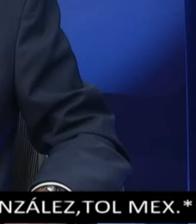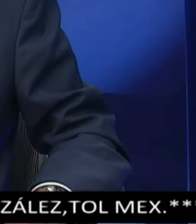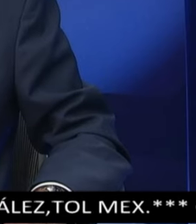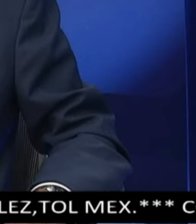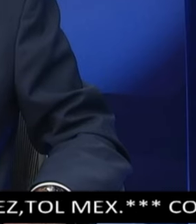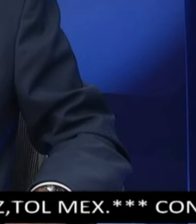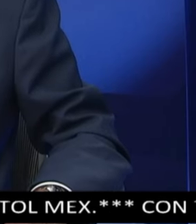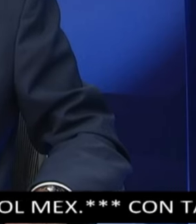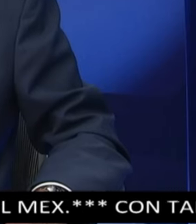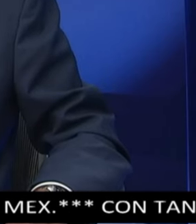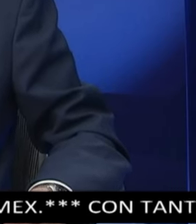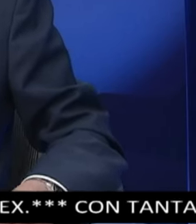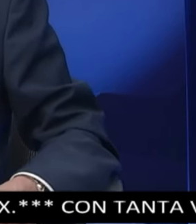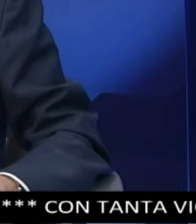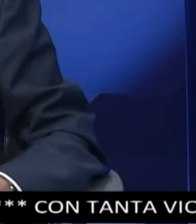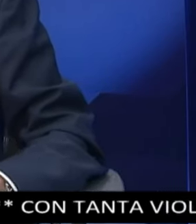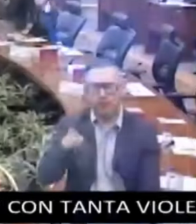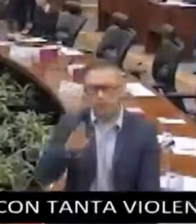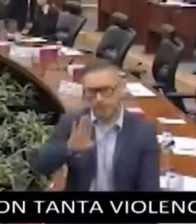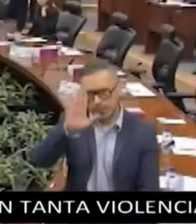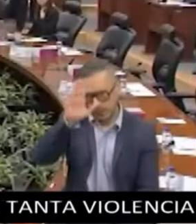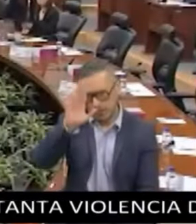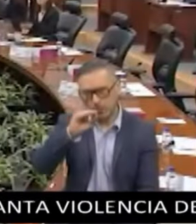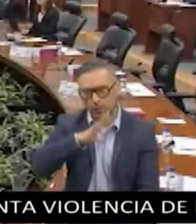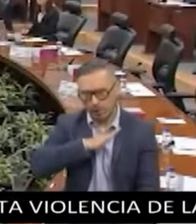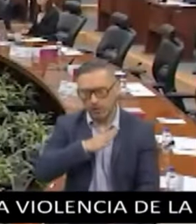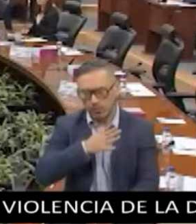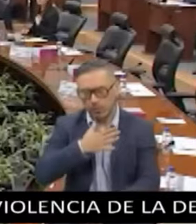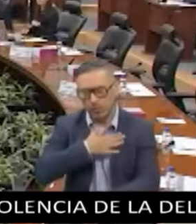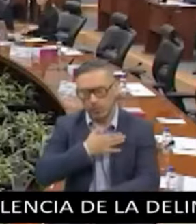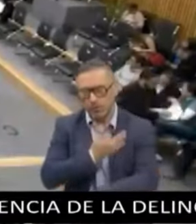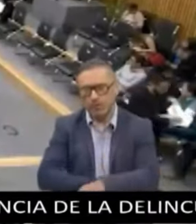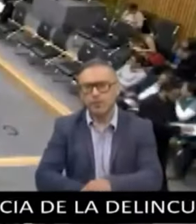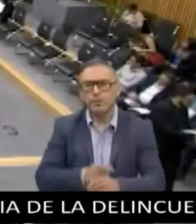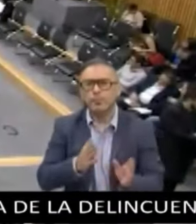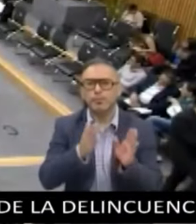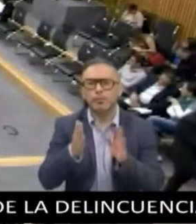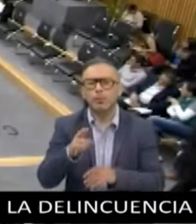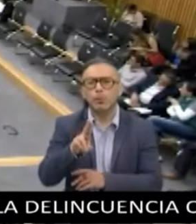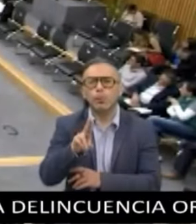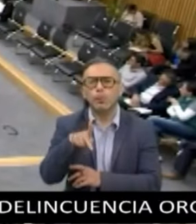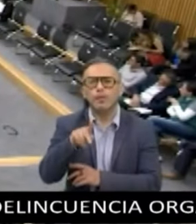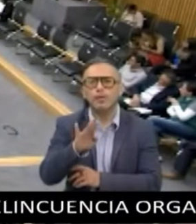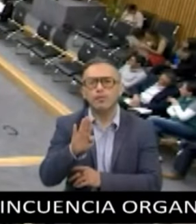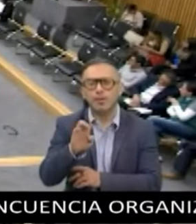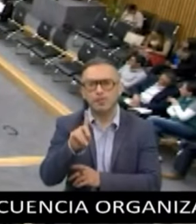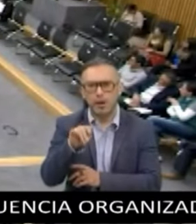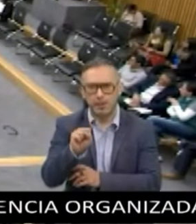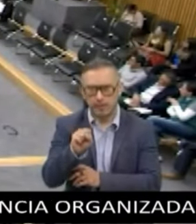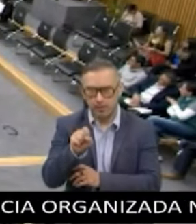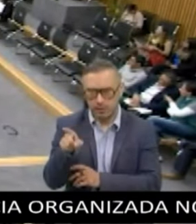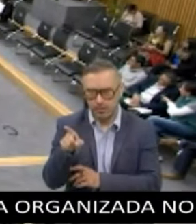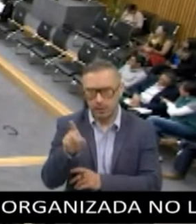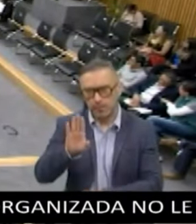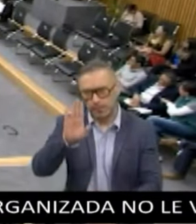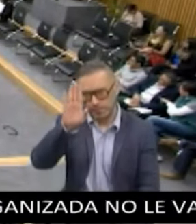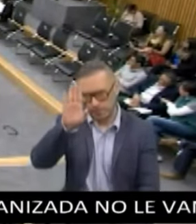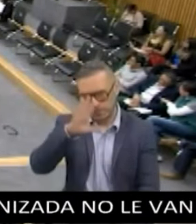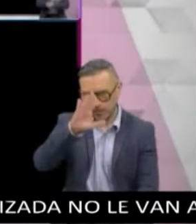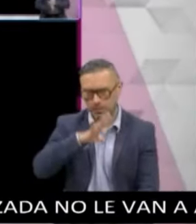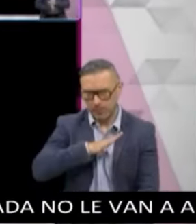opinión eh A mí me parece eh eh Pepe Cárdenas que es